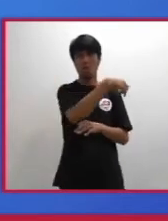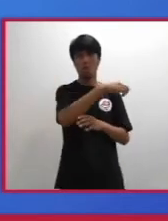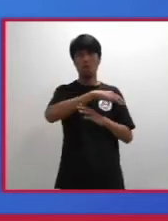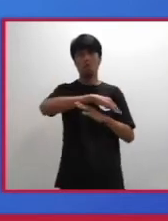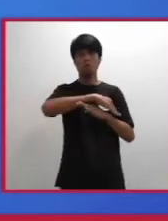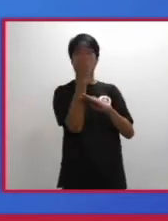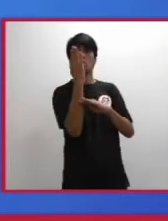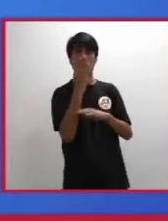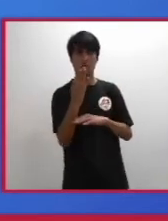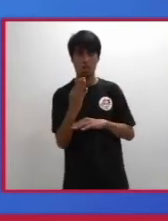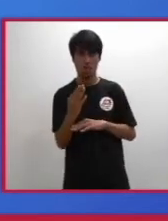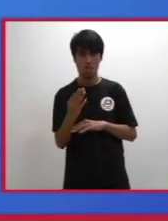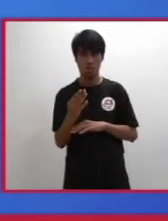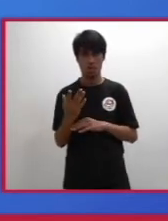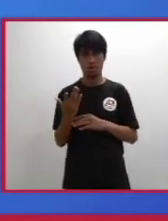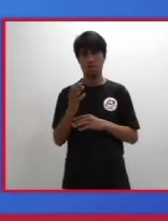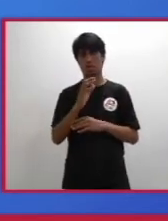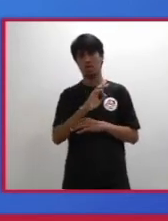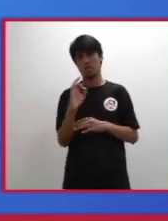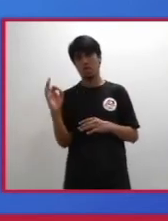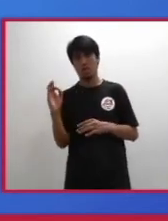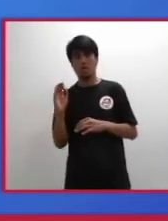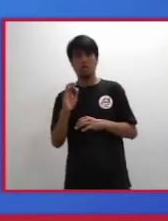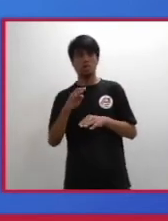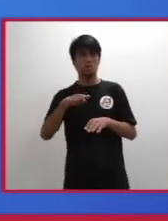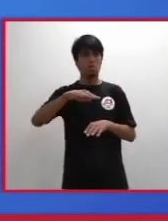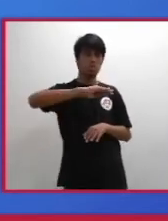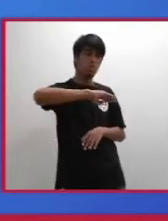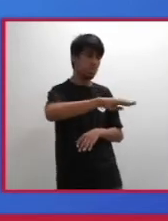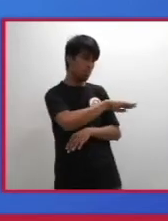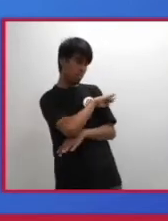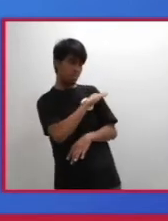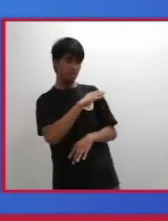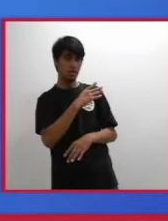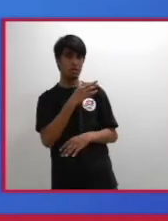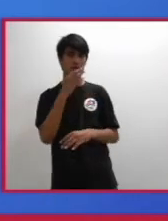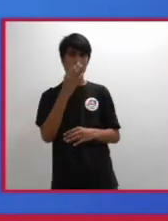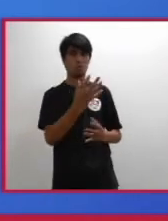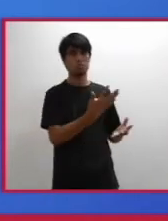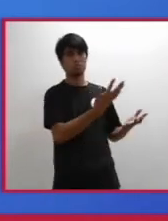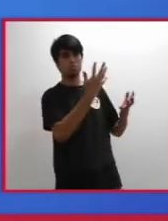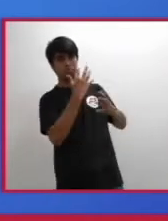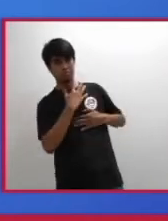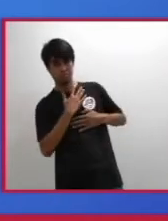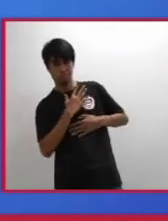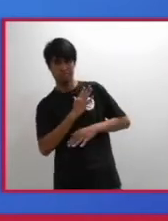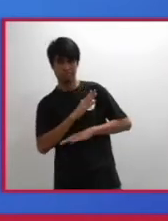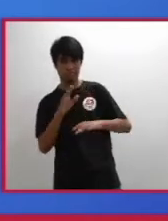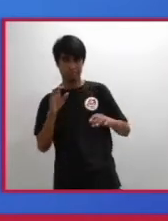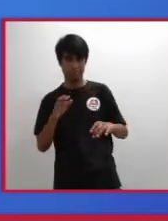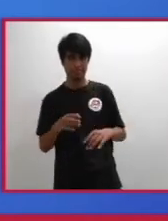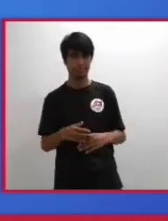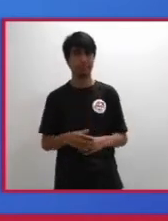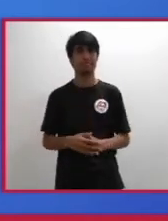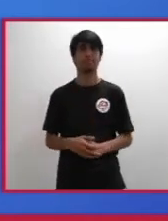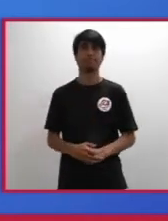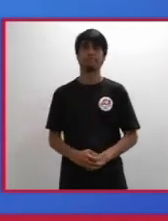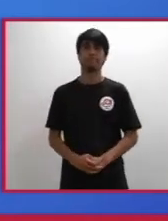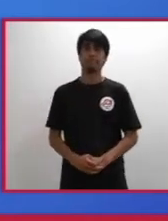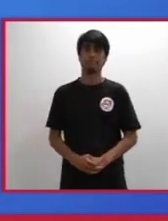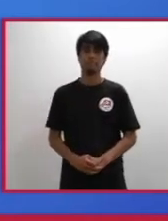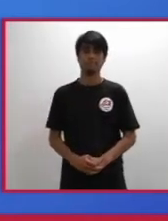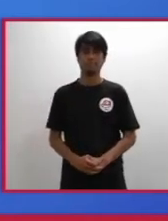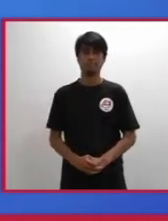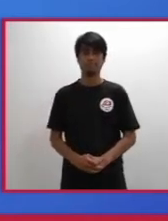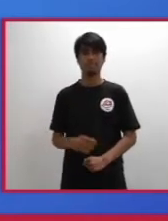operador decidió hacer un giro y eso hizo de que la persona quede atrapada entre el camión y la máquina